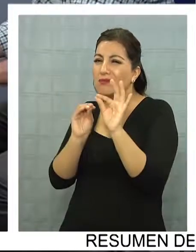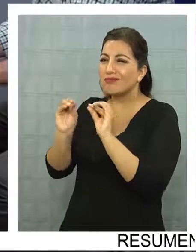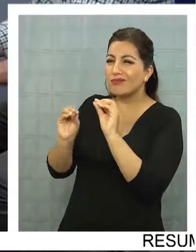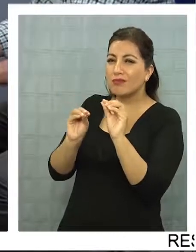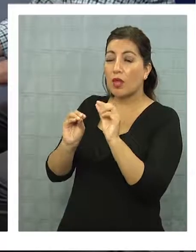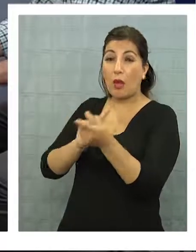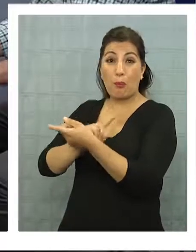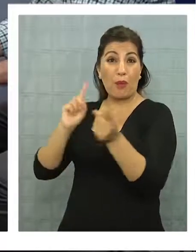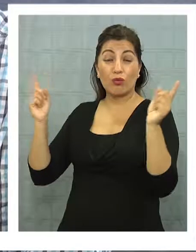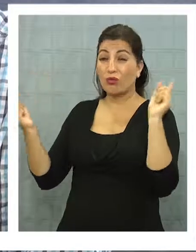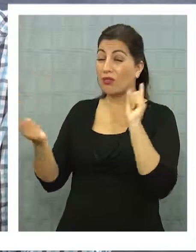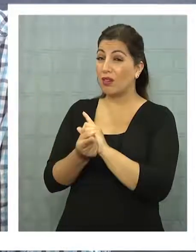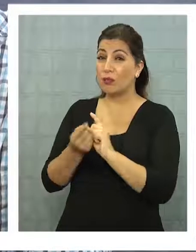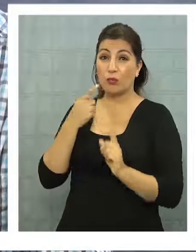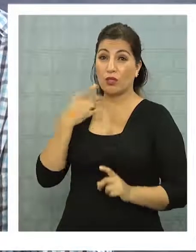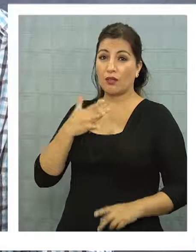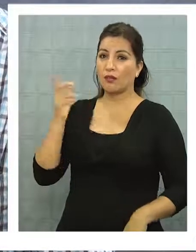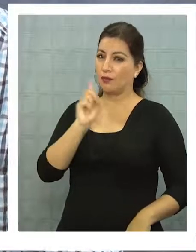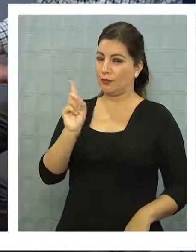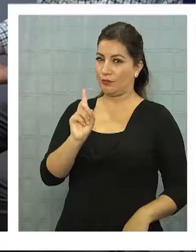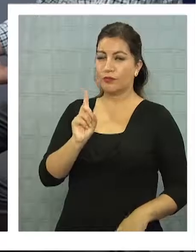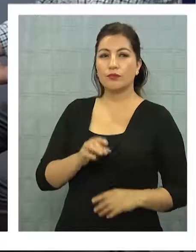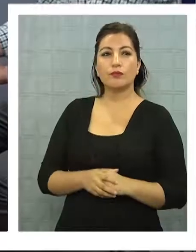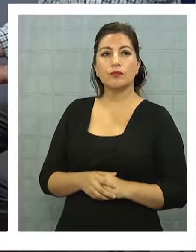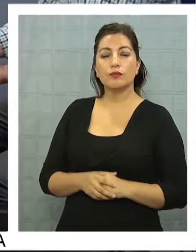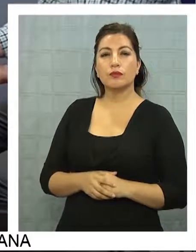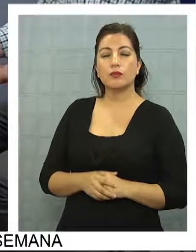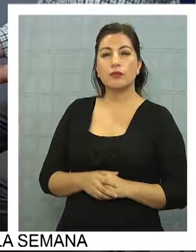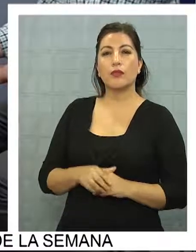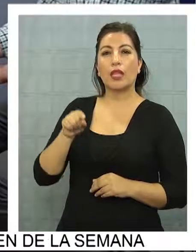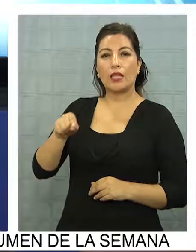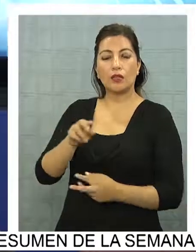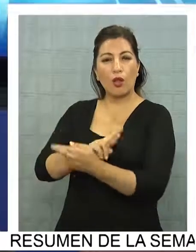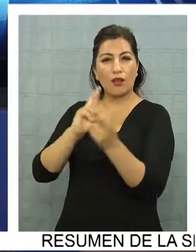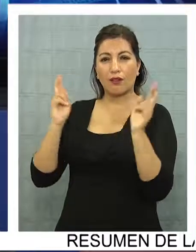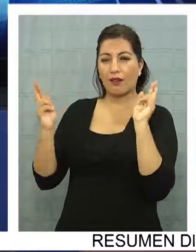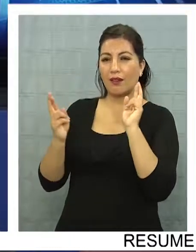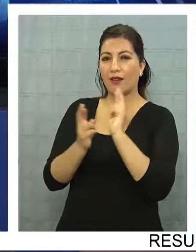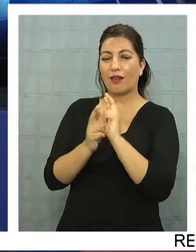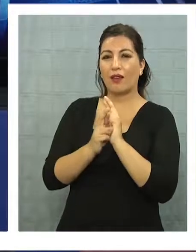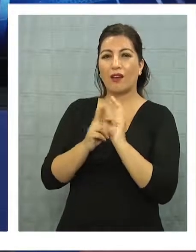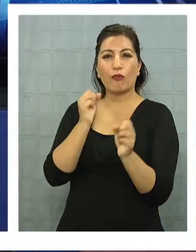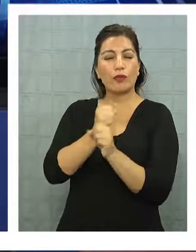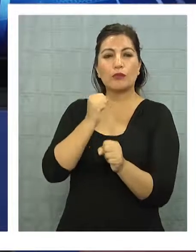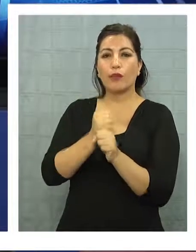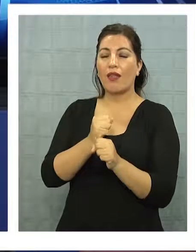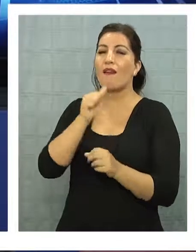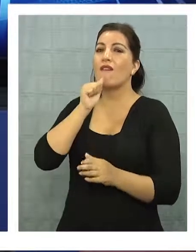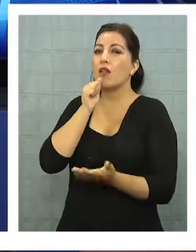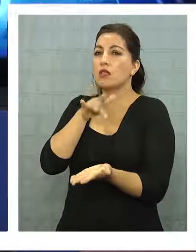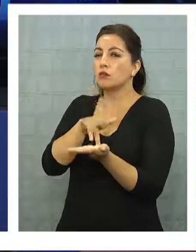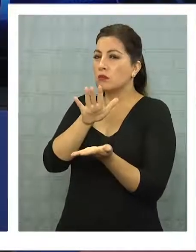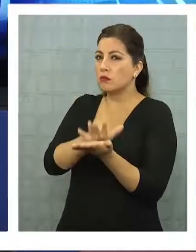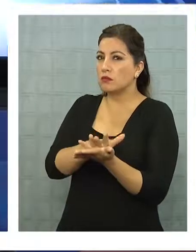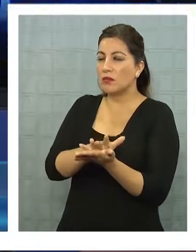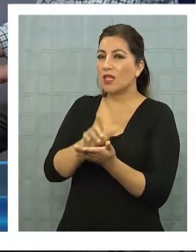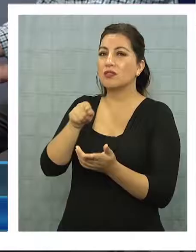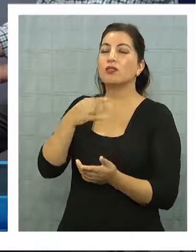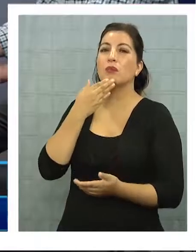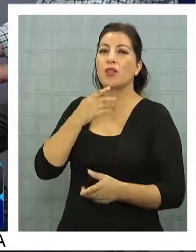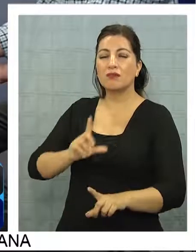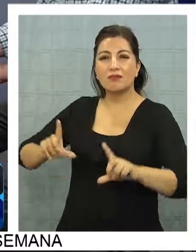Yo creo que hay temas que ya están concluidos. sea, por ejemplo, uno podrá discutir... ¿La gratuidad universal será para todos o definitivamente no? Deje empezar por los